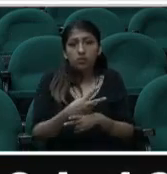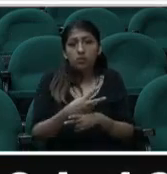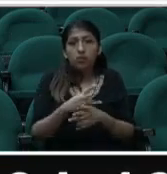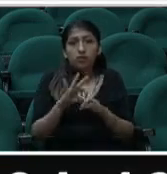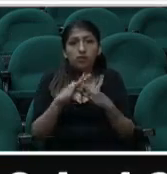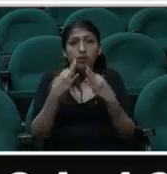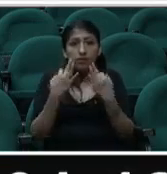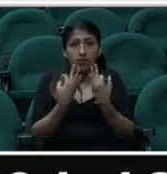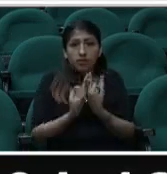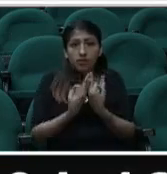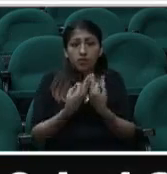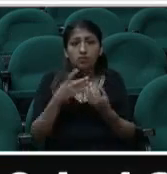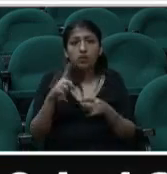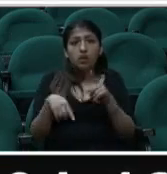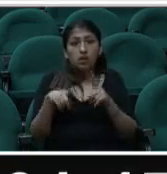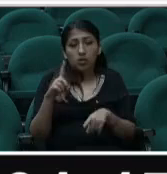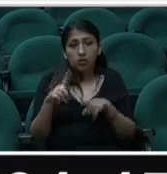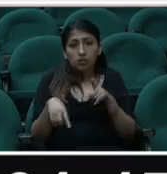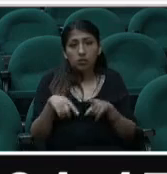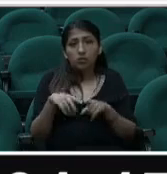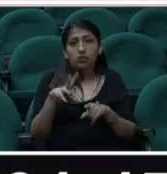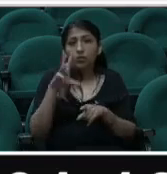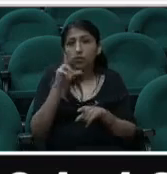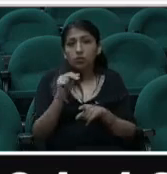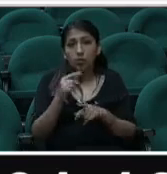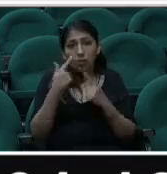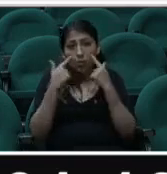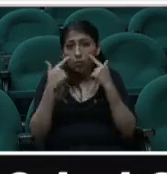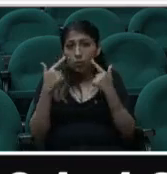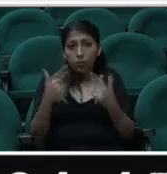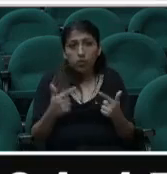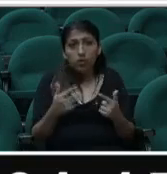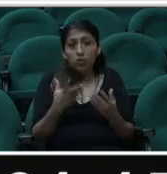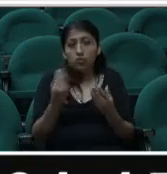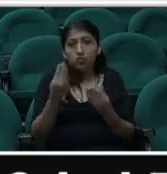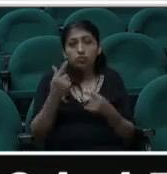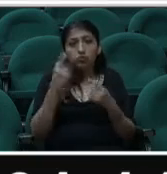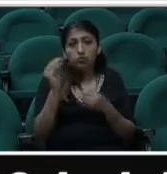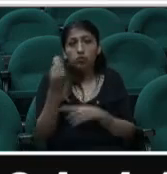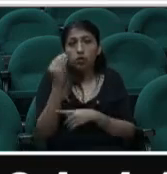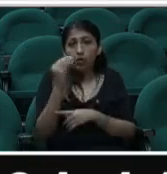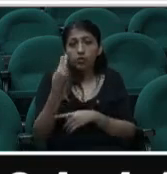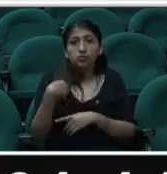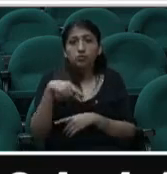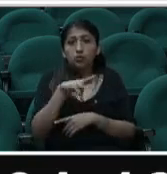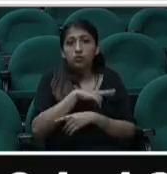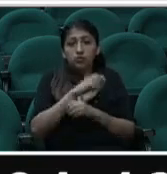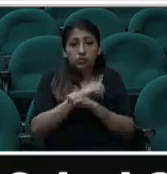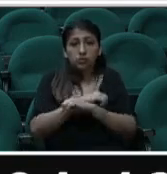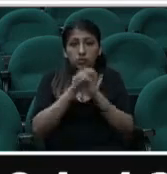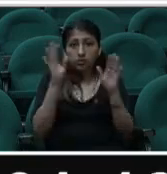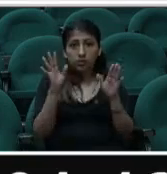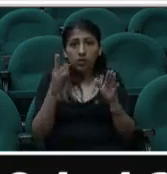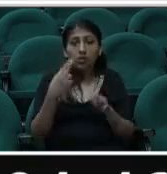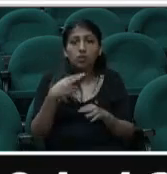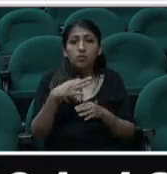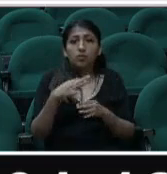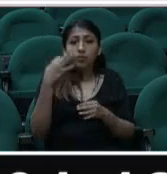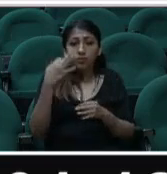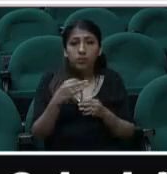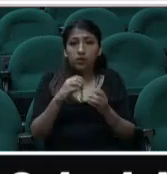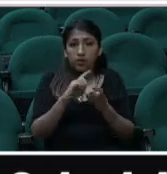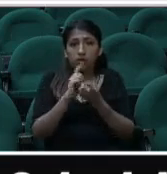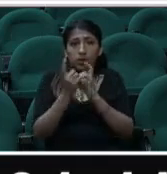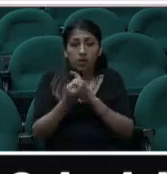factores familiares que de alguna manera no han dado el cuidado respectivo a muchos jóvenes nosotros tenemos que tener claro una postura que es necesaria una